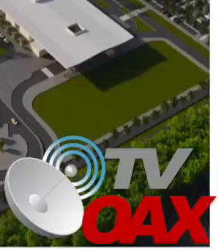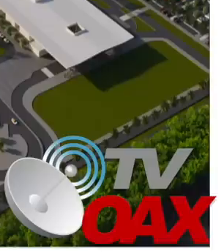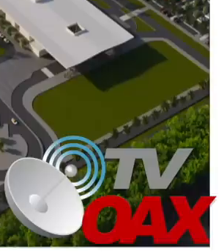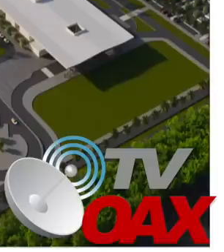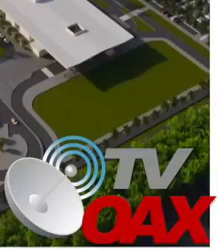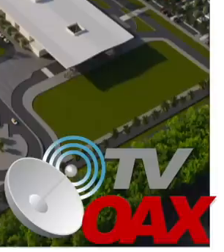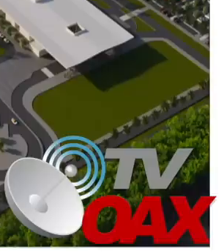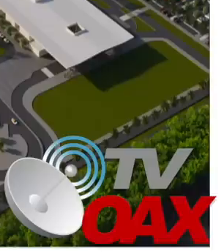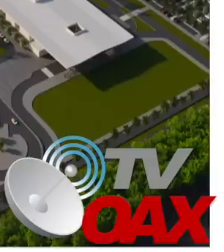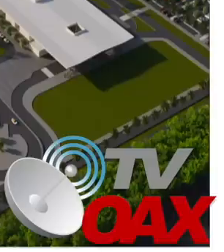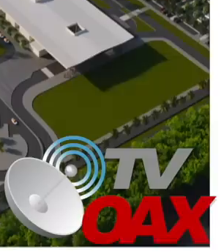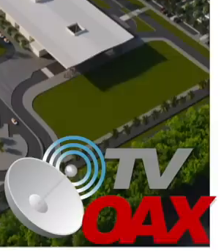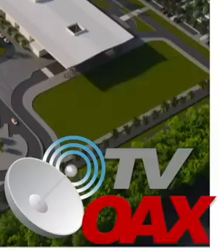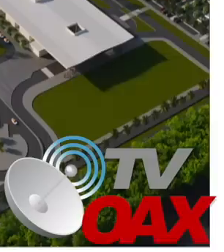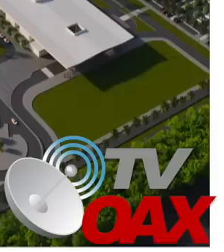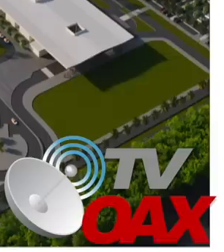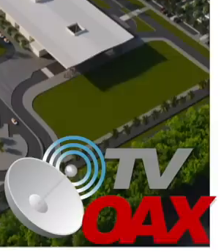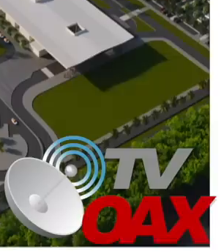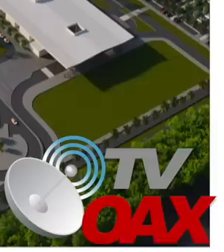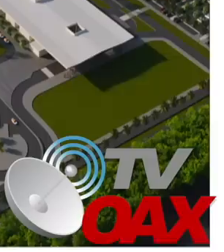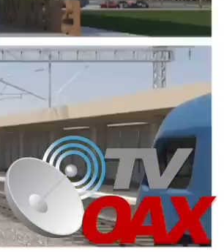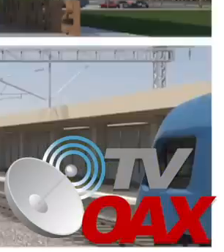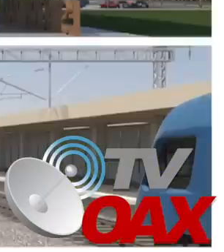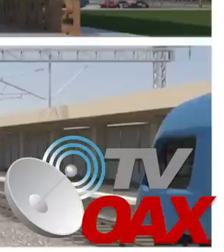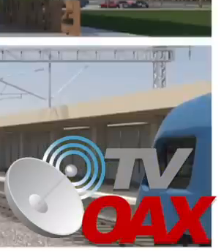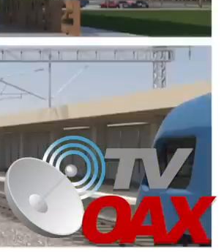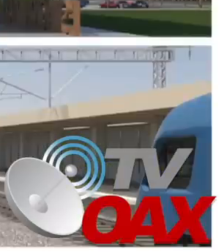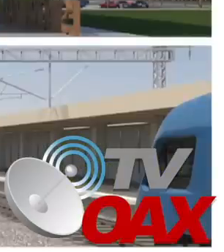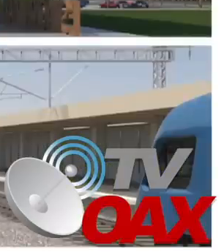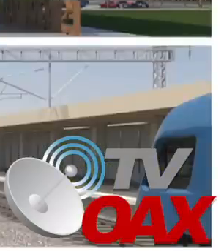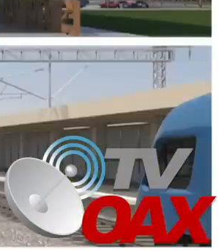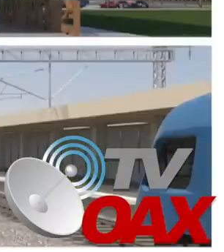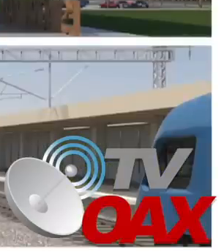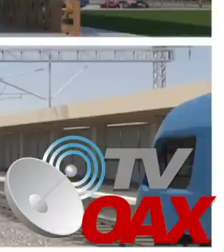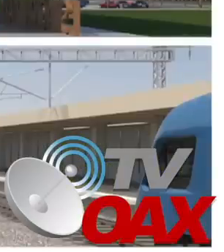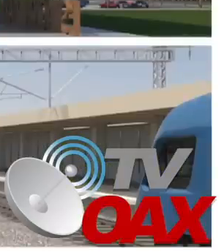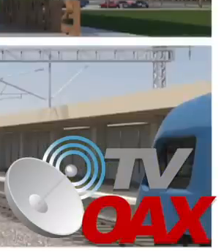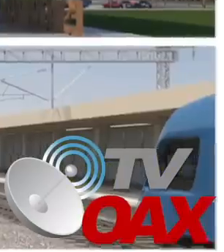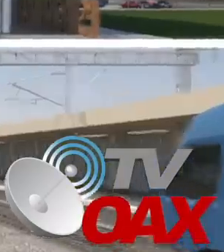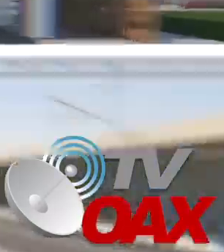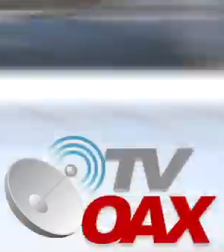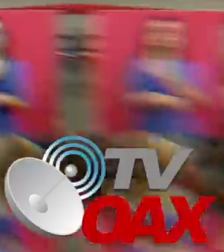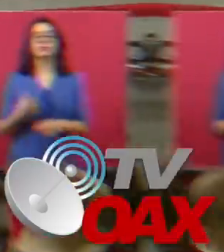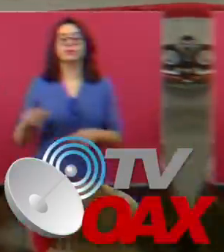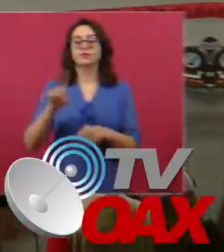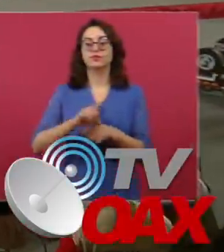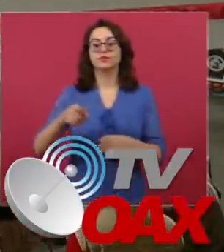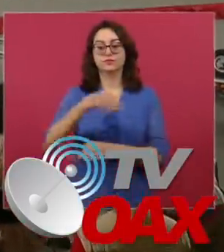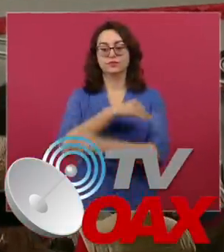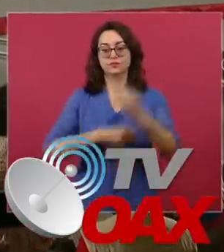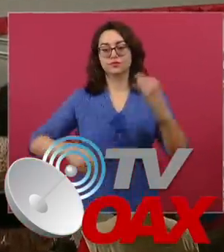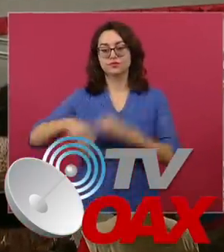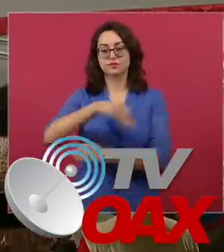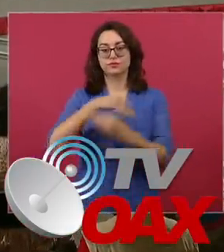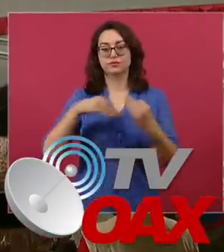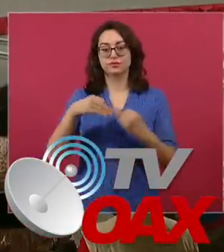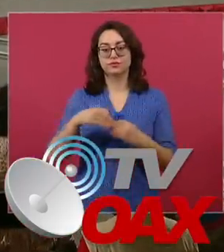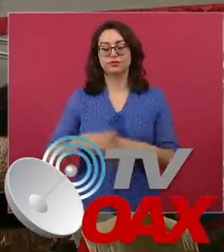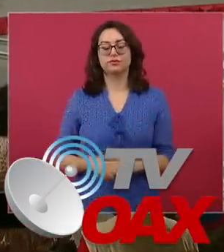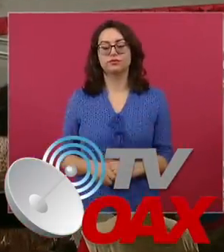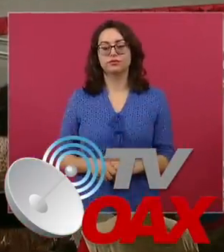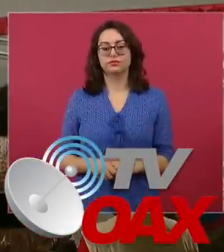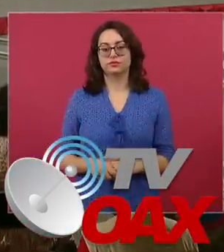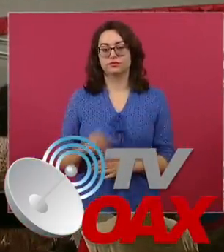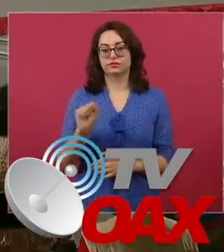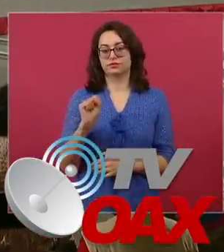misma visión, pero vista desde los andenes y cómo va a funcionar la estación de Playa del Carmen. Muchas gracias. La Secretaría de la